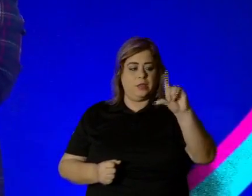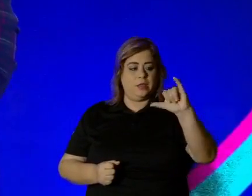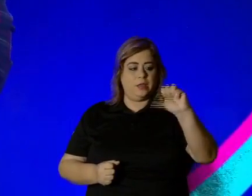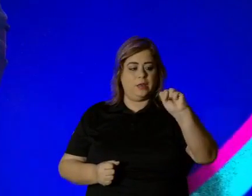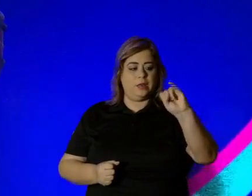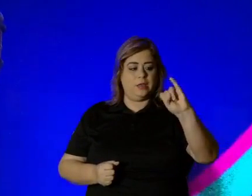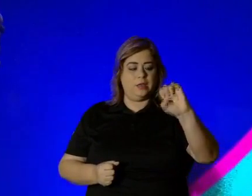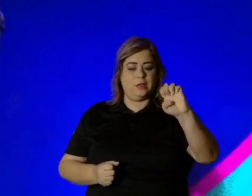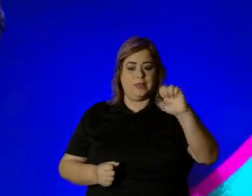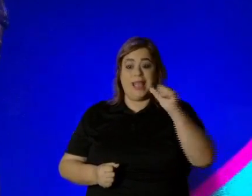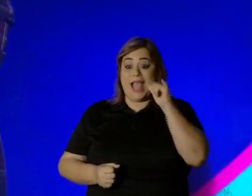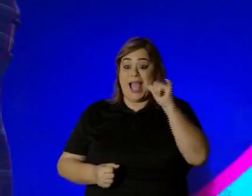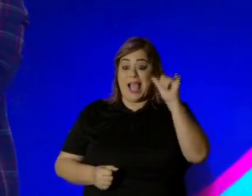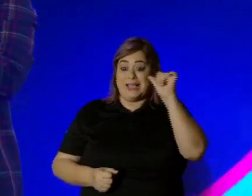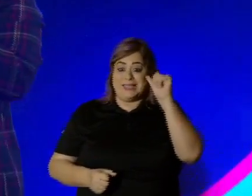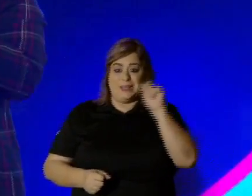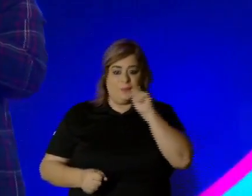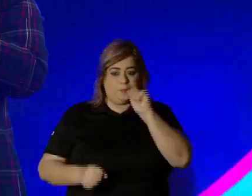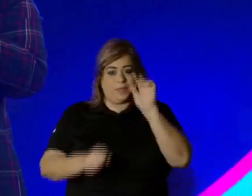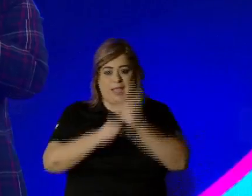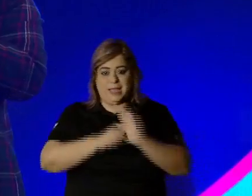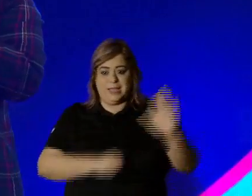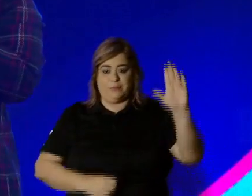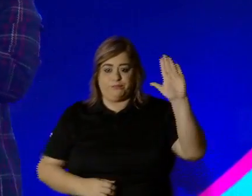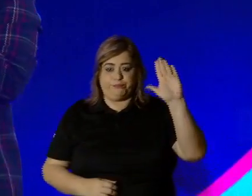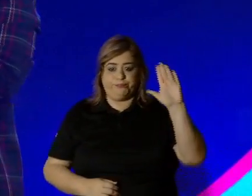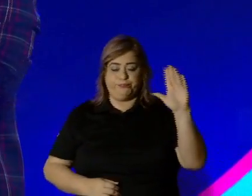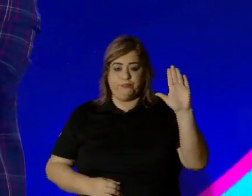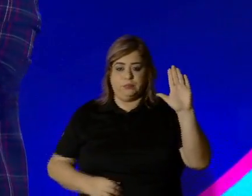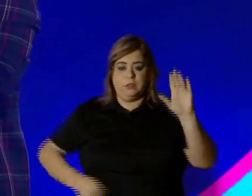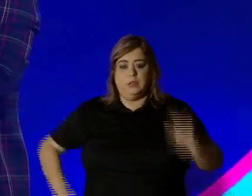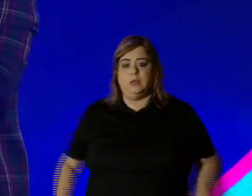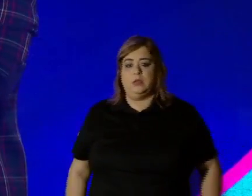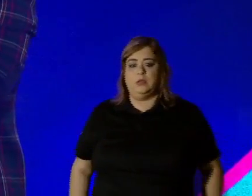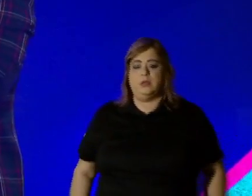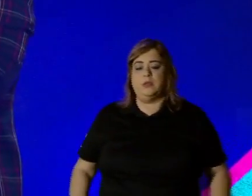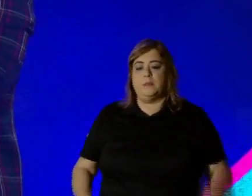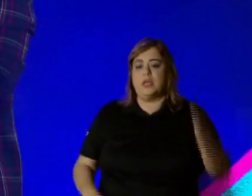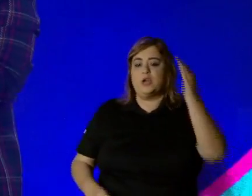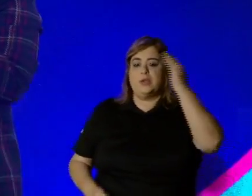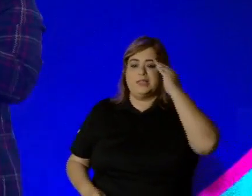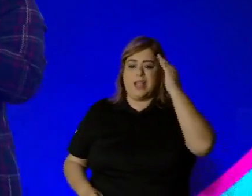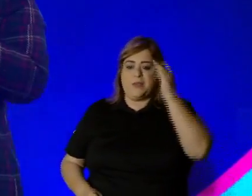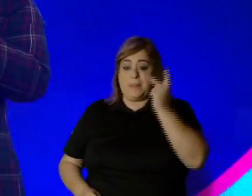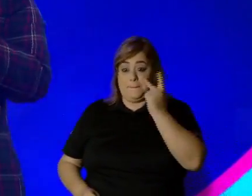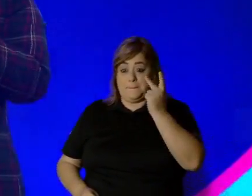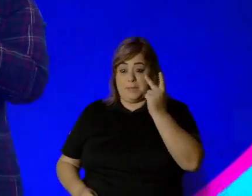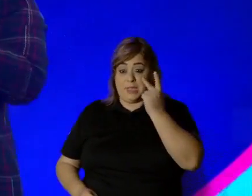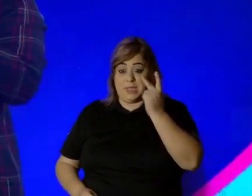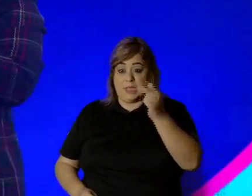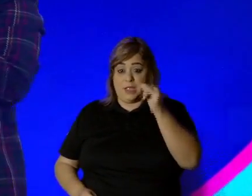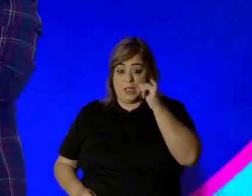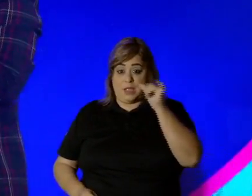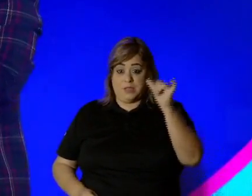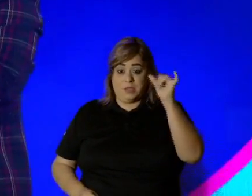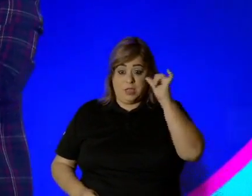juramentó. Me sentí tan contenta. Pero ¿sabe qué yo vi ayer cuando fui invitada a